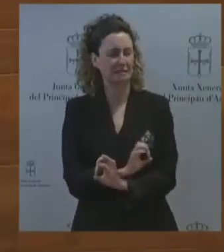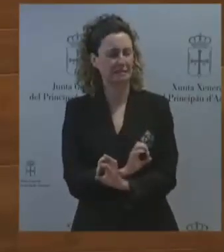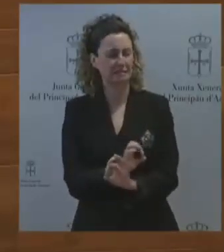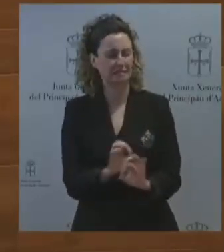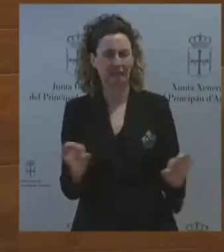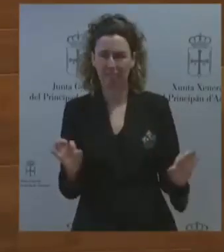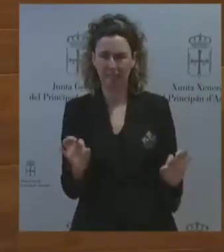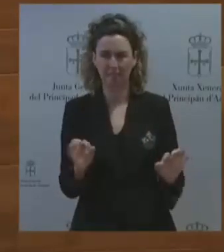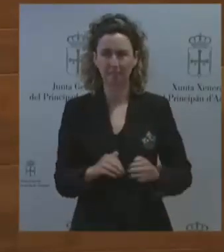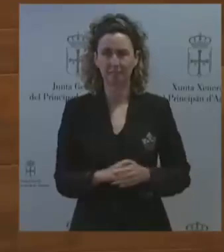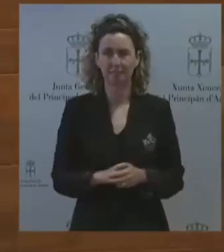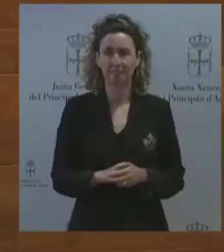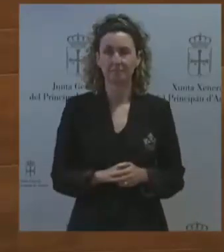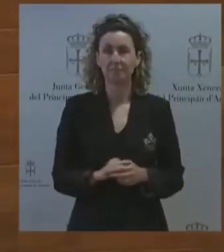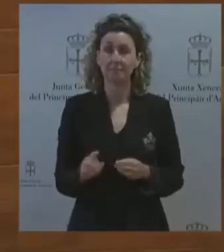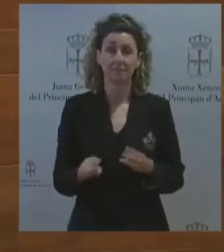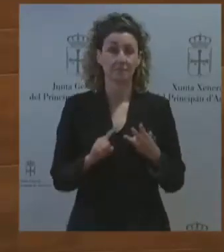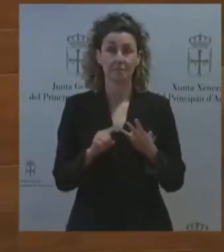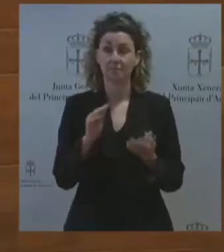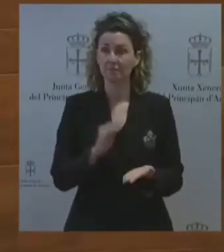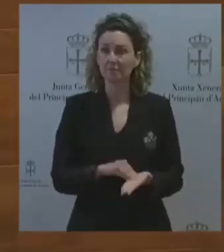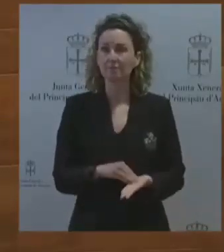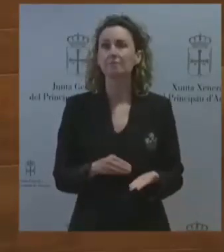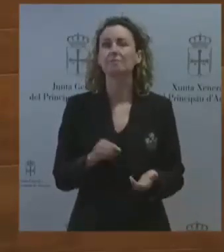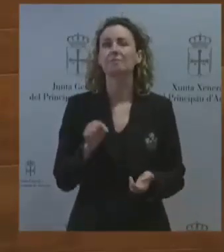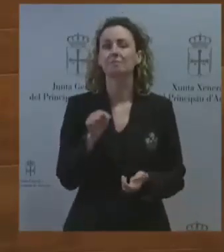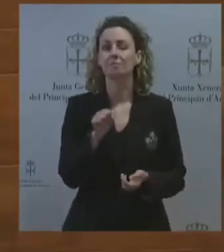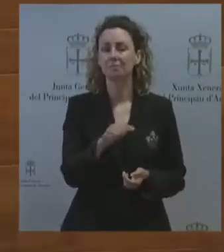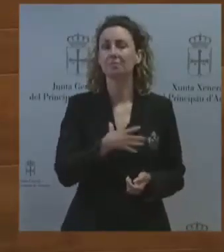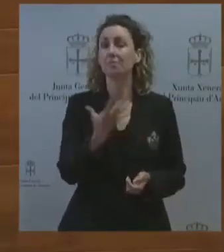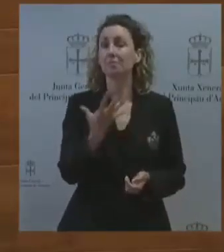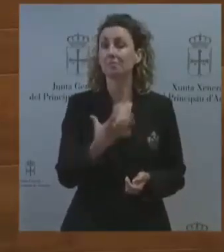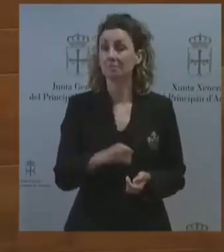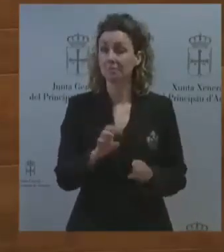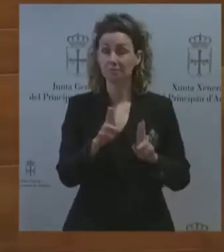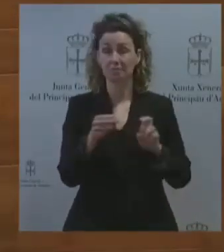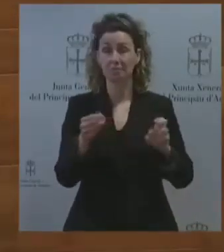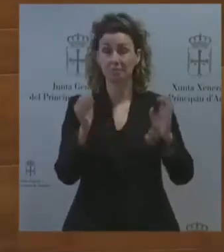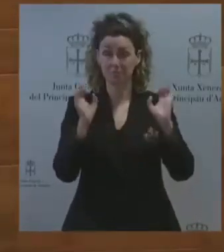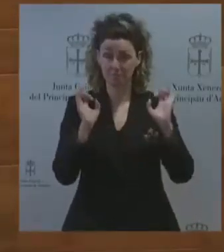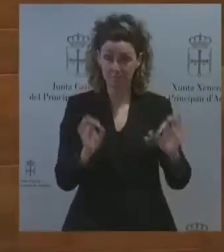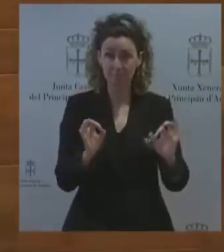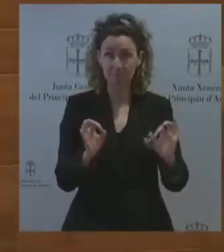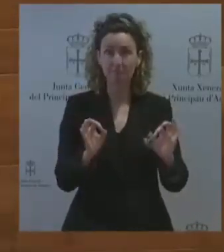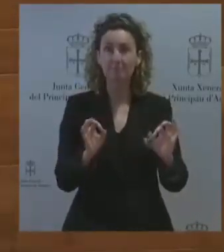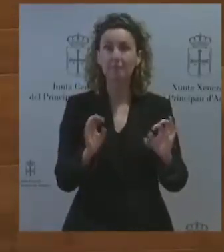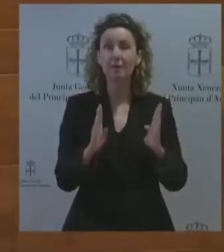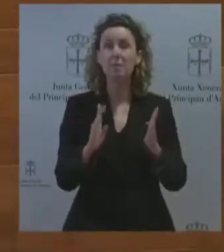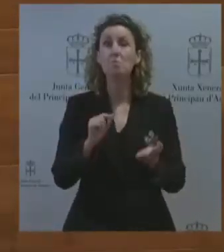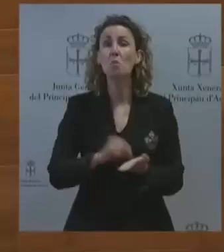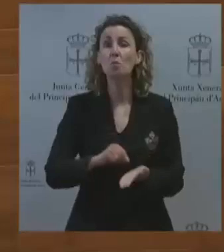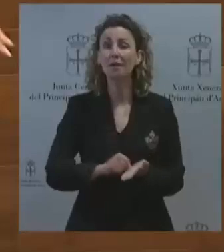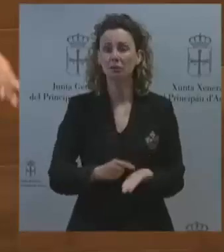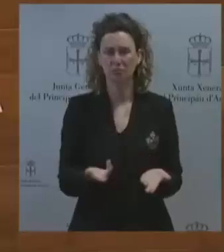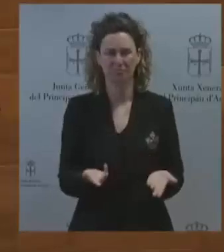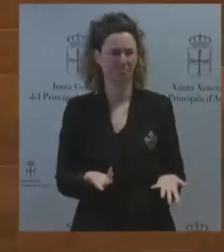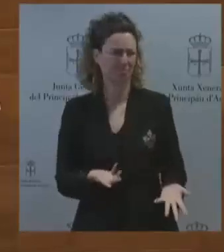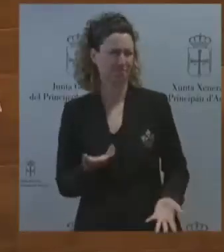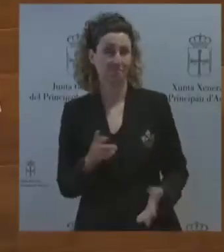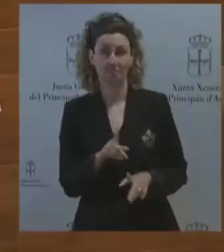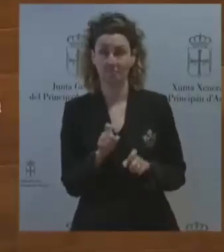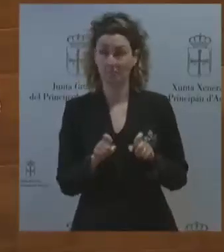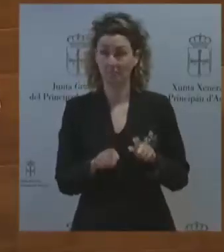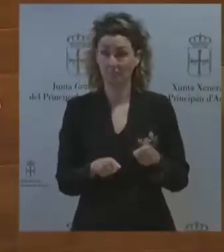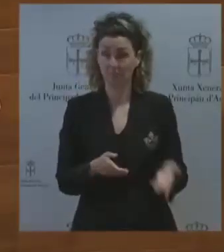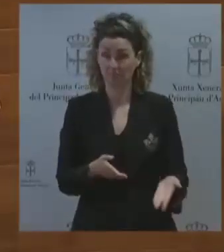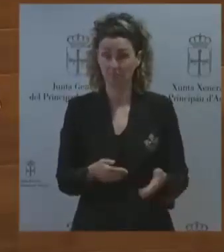son capaces de presentarse con el mismo lema, el momento. Y yo le pregunto, porque seguramente que los asturianos también se lo están preguntando. El momento